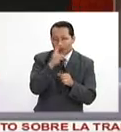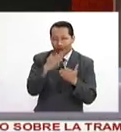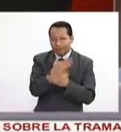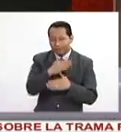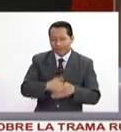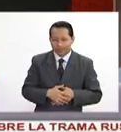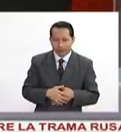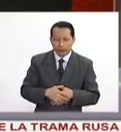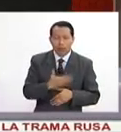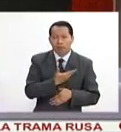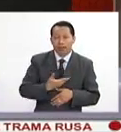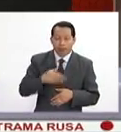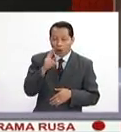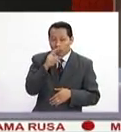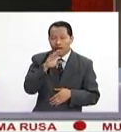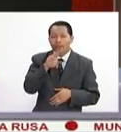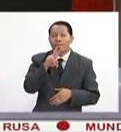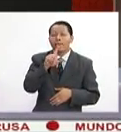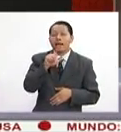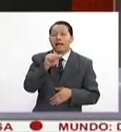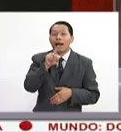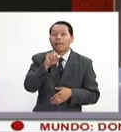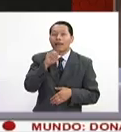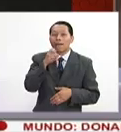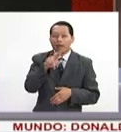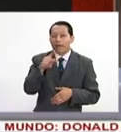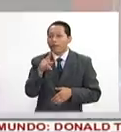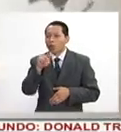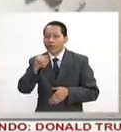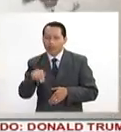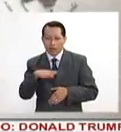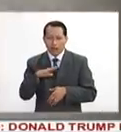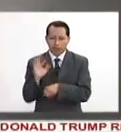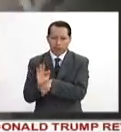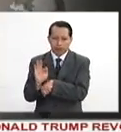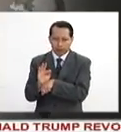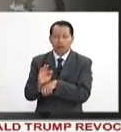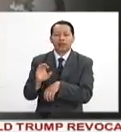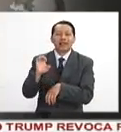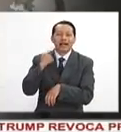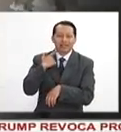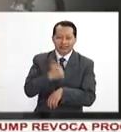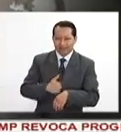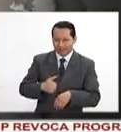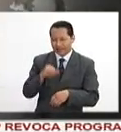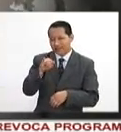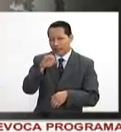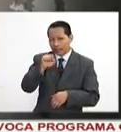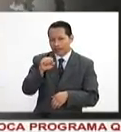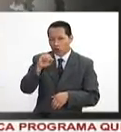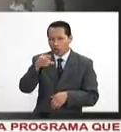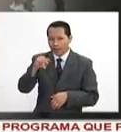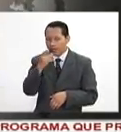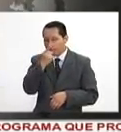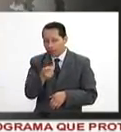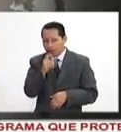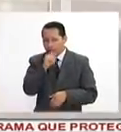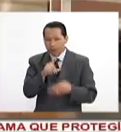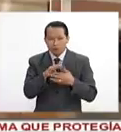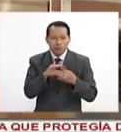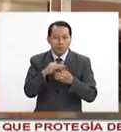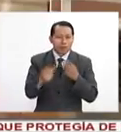El presidente de Rusia, Vladimir Putin, ofreció asilo político al exdirector del FBI, James Comey. En su tradicional sesión de preguntas y